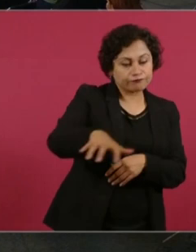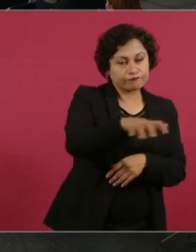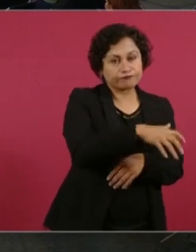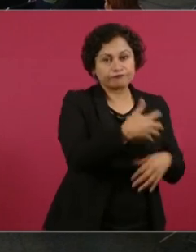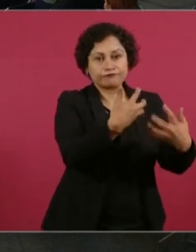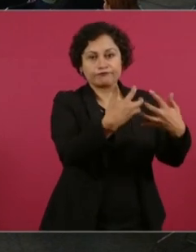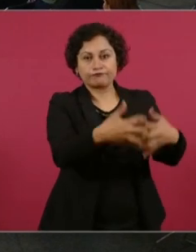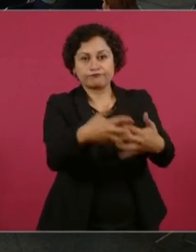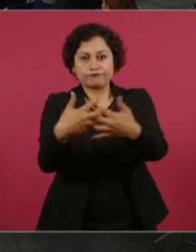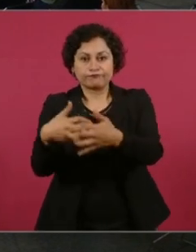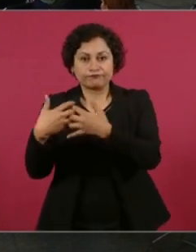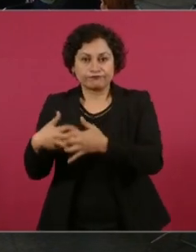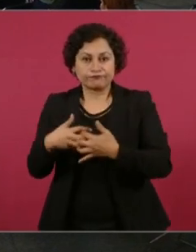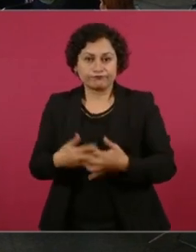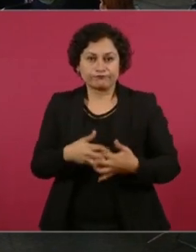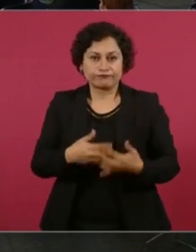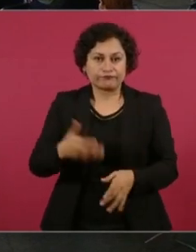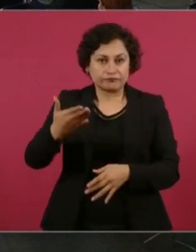de Iberdrola,